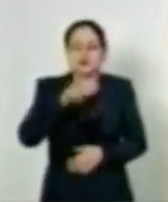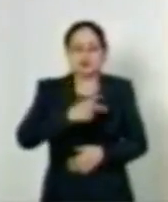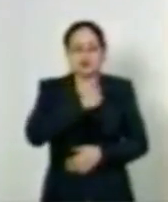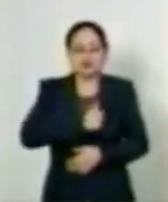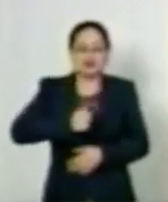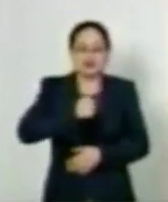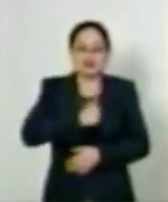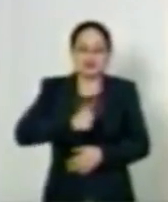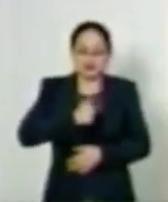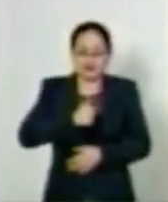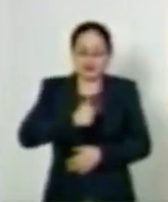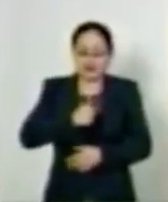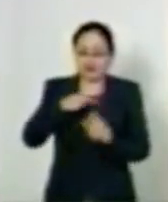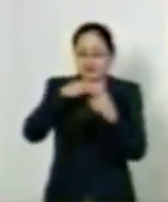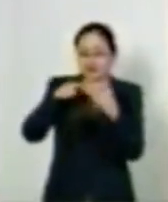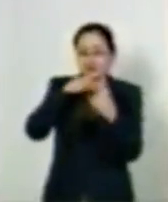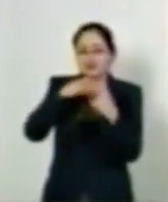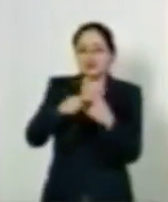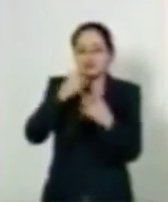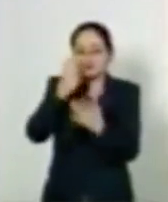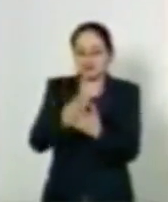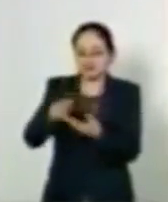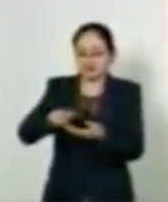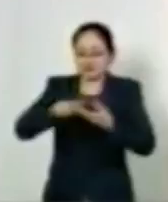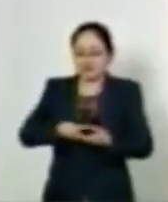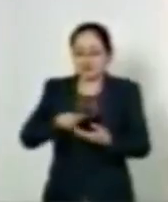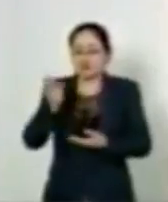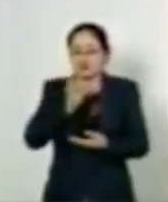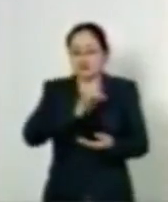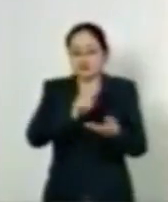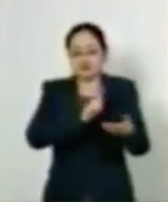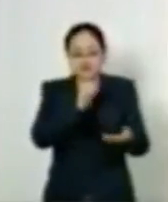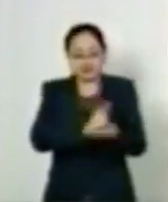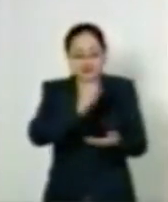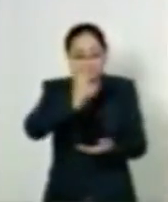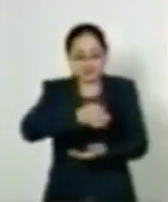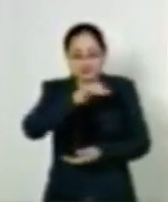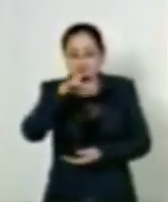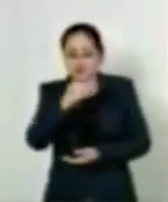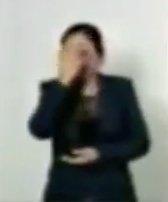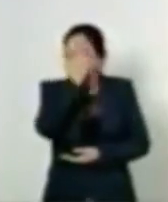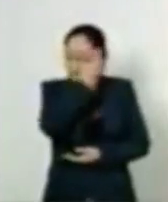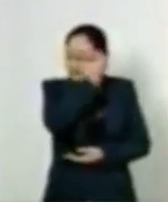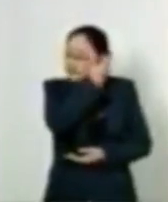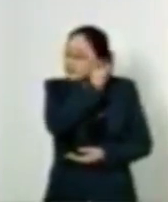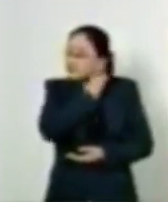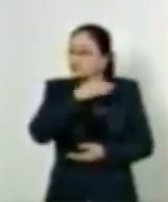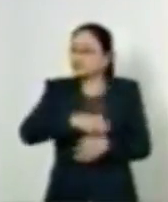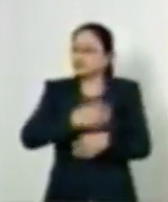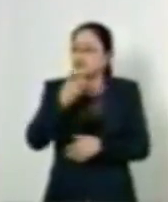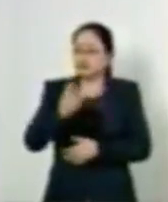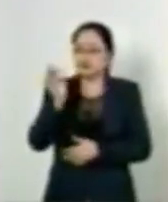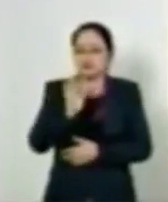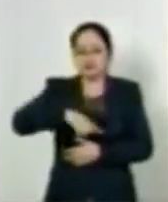Lamentablemente, estos son los dos escenarios que plantea la aprobación o no de este dictamen. Por ello,